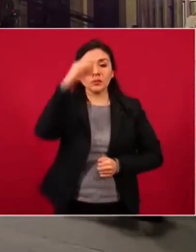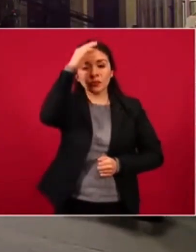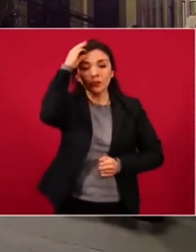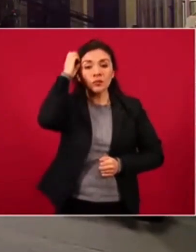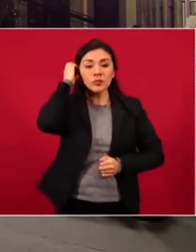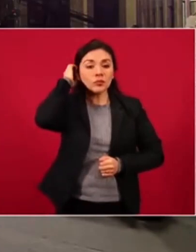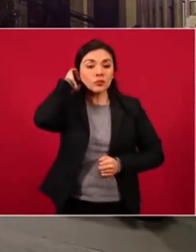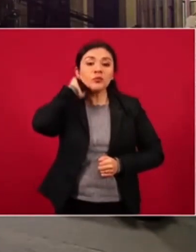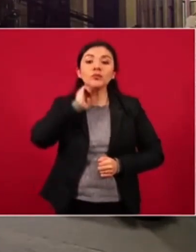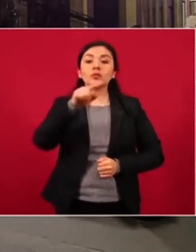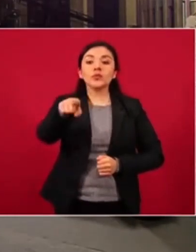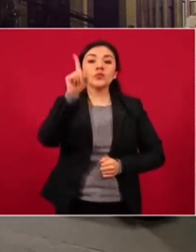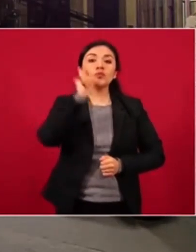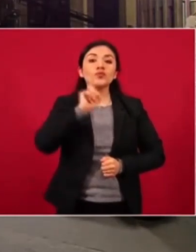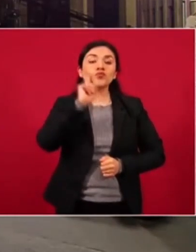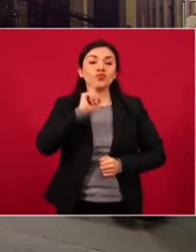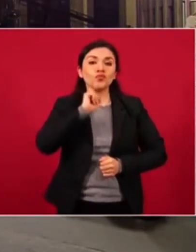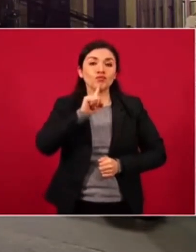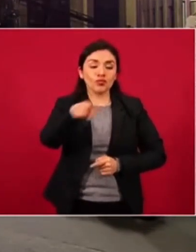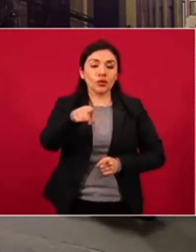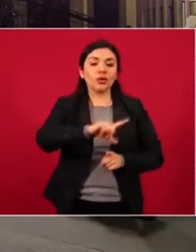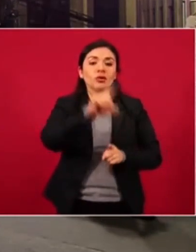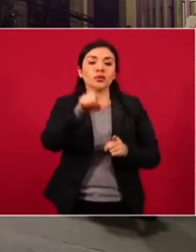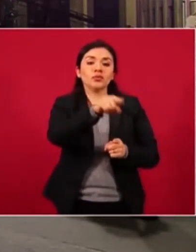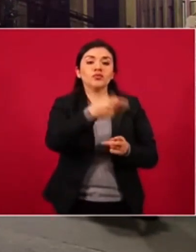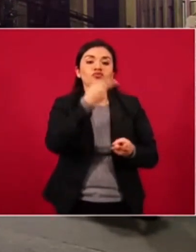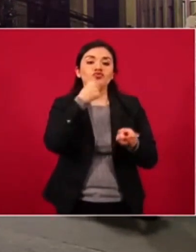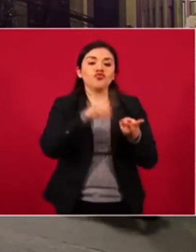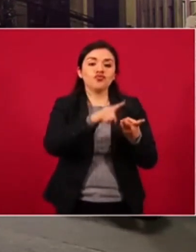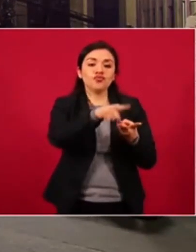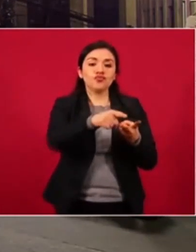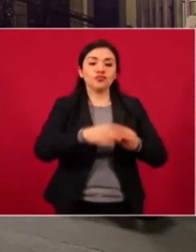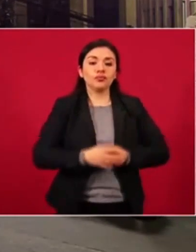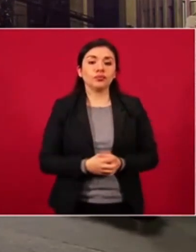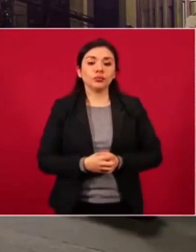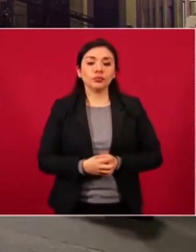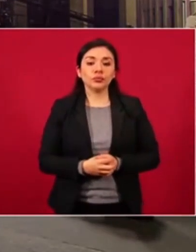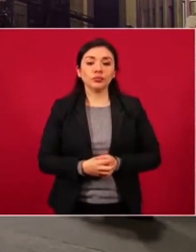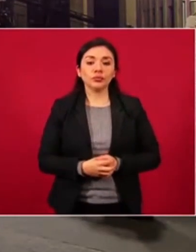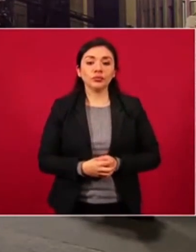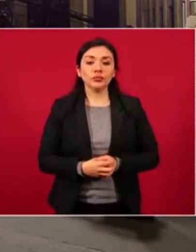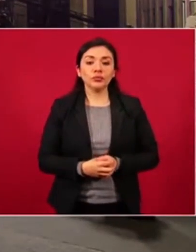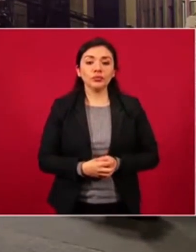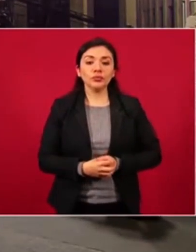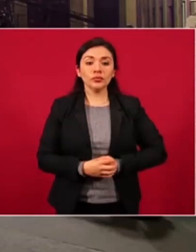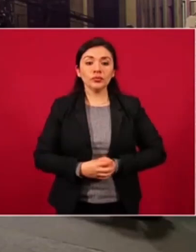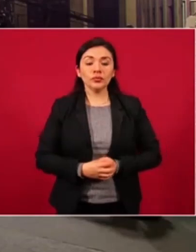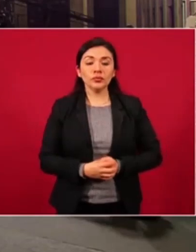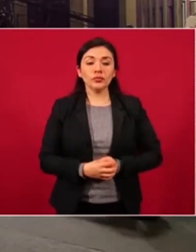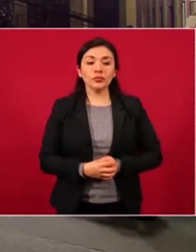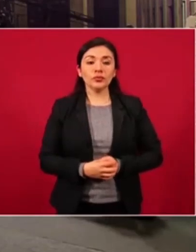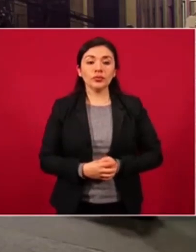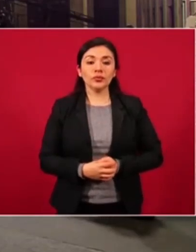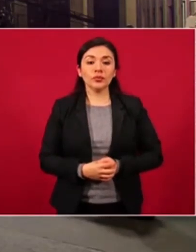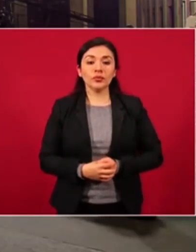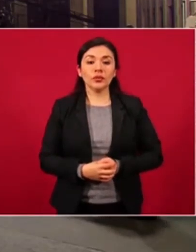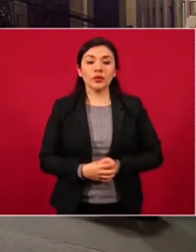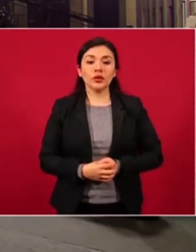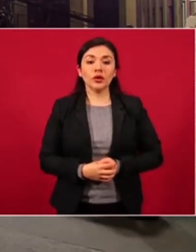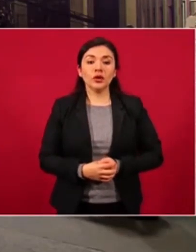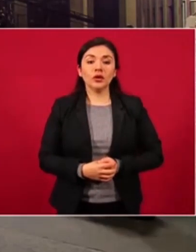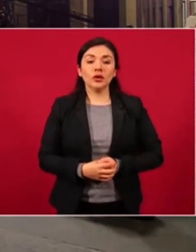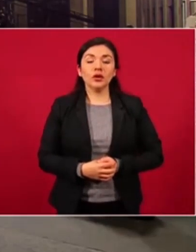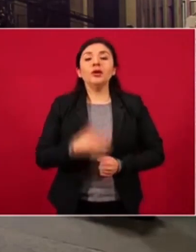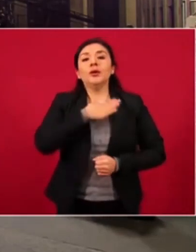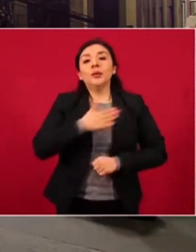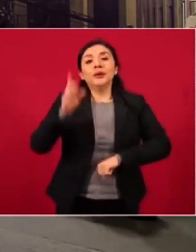A ver, la compañera de amarillo, luego tú, tú, tú y tú. Vamos. Acuérdense nada más.